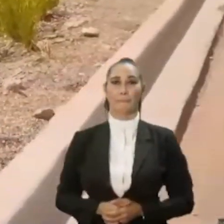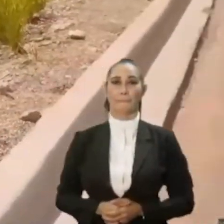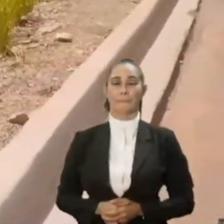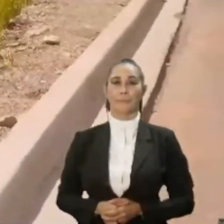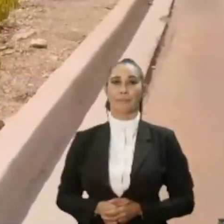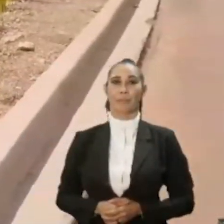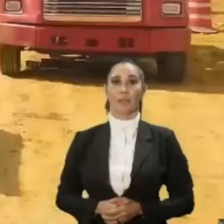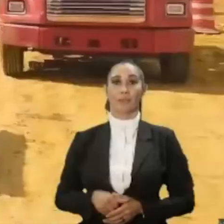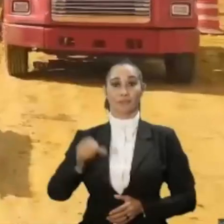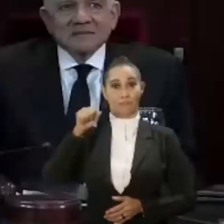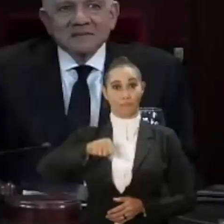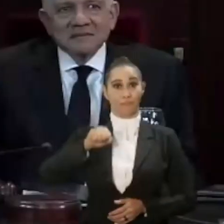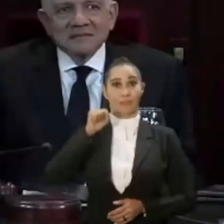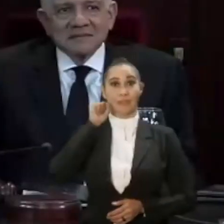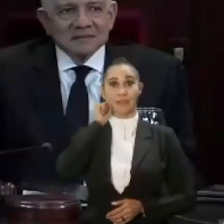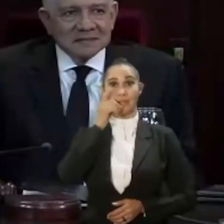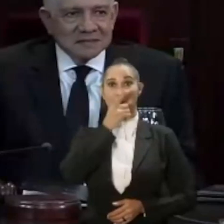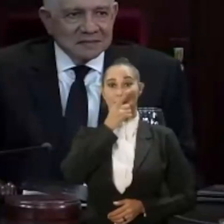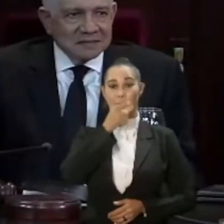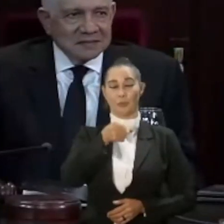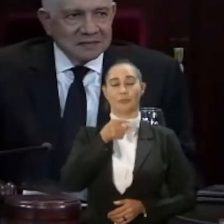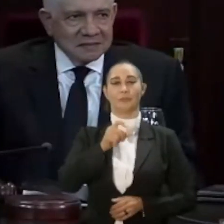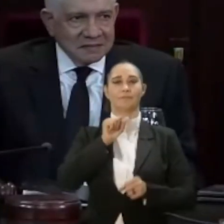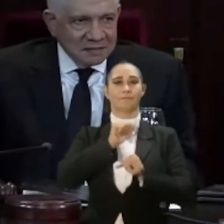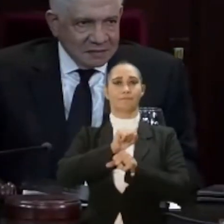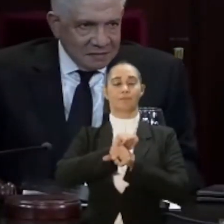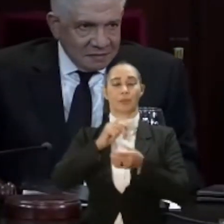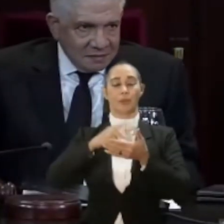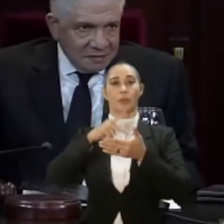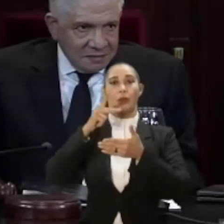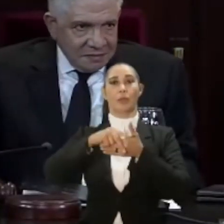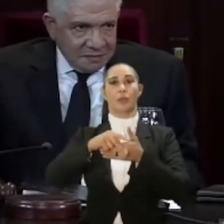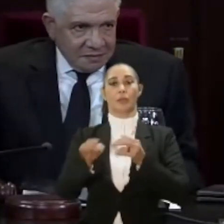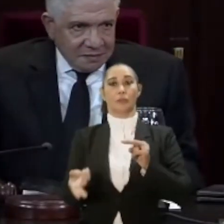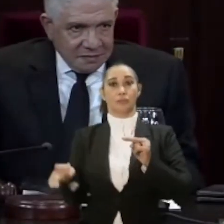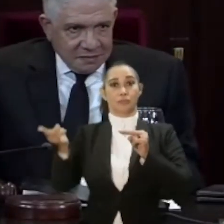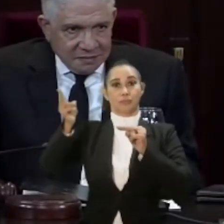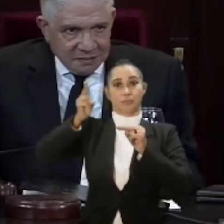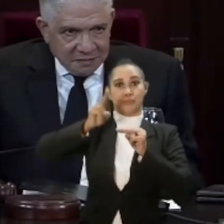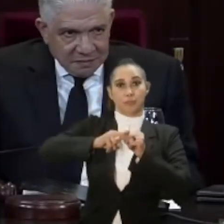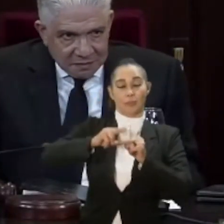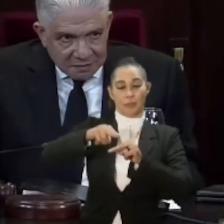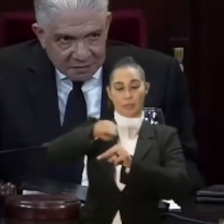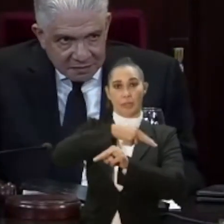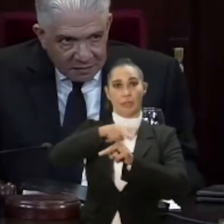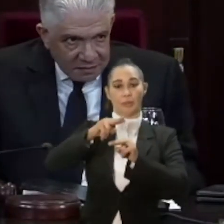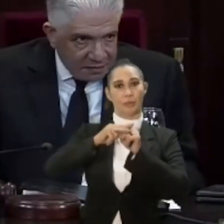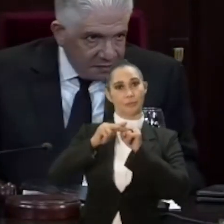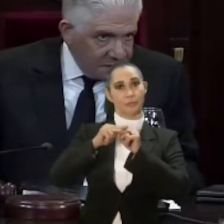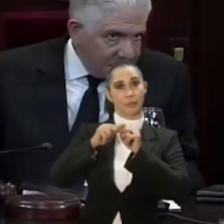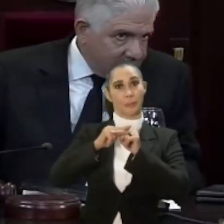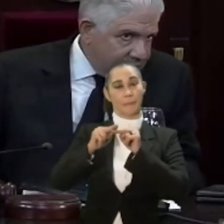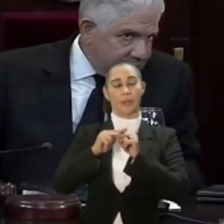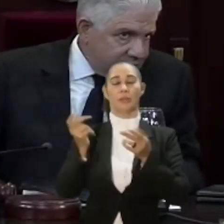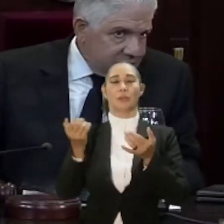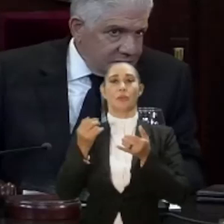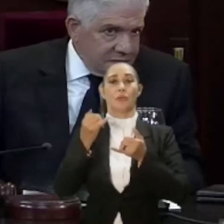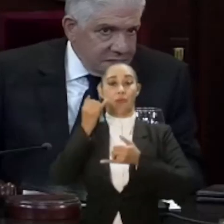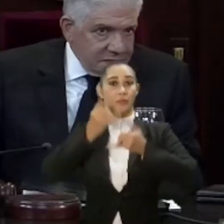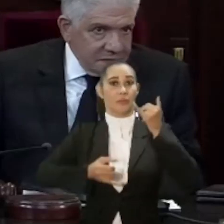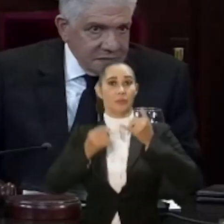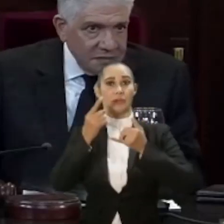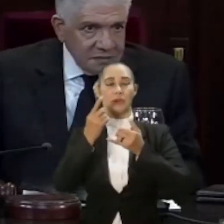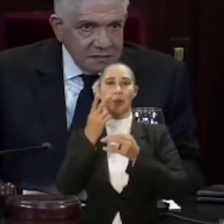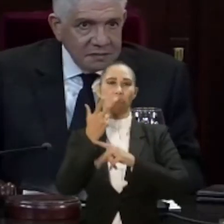En Santo Domingo se está trabajando en el proyecto de duplicar la capacidad de la línea 1 del metro que estará lista a mediados de este